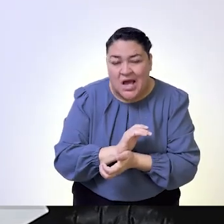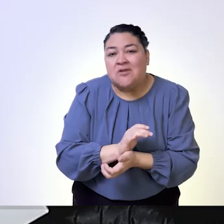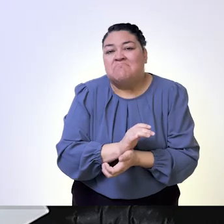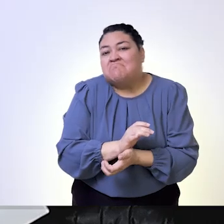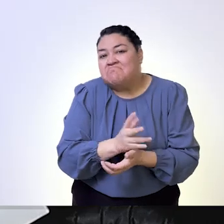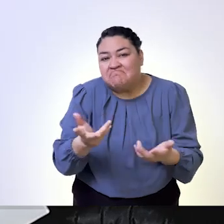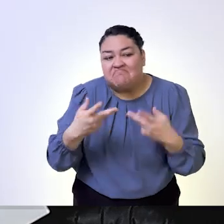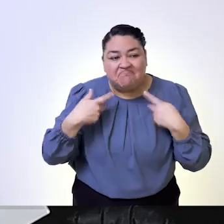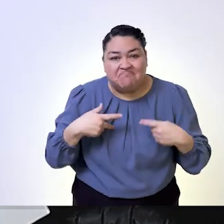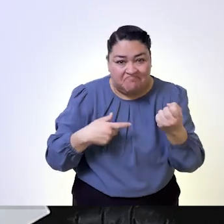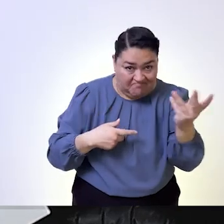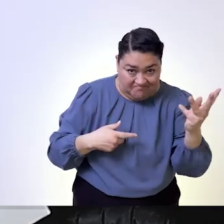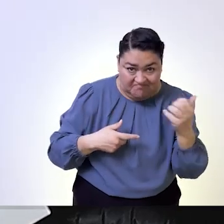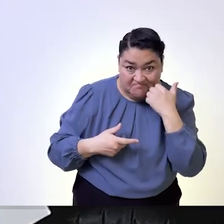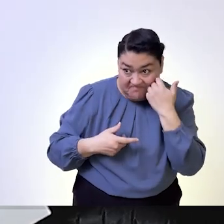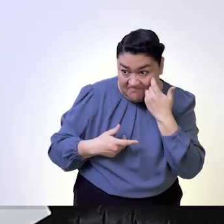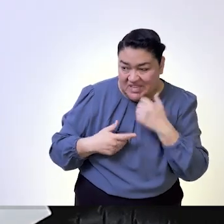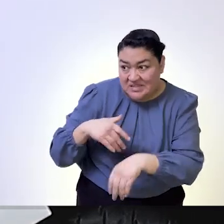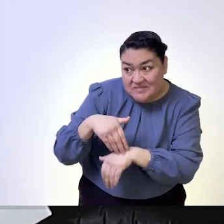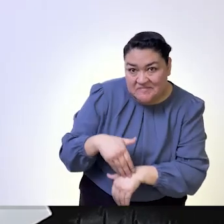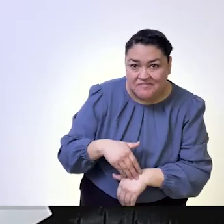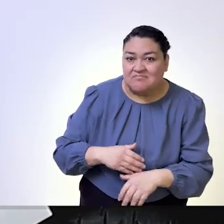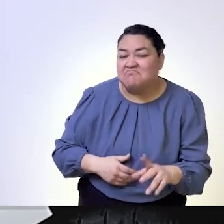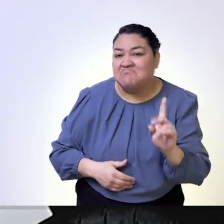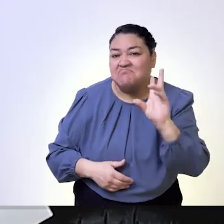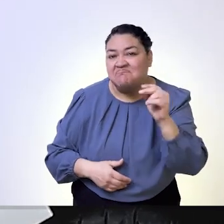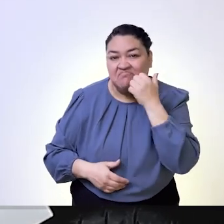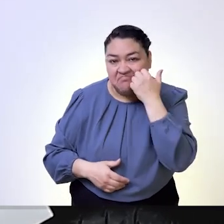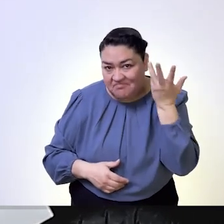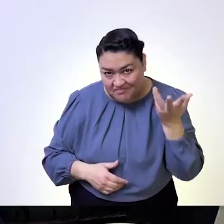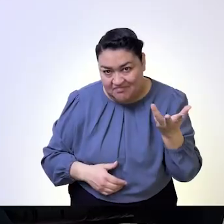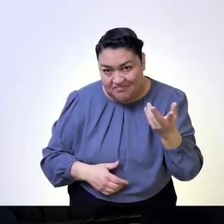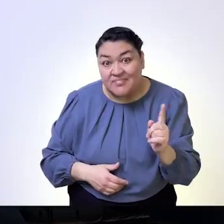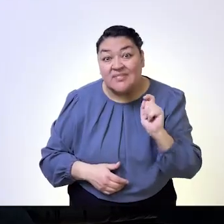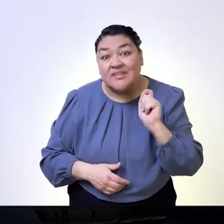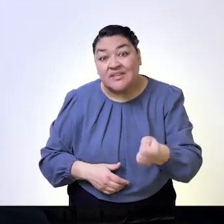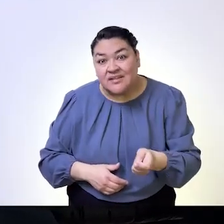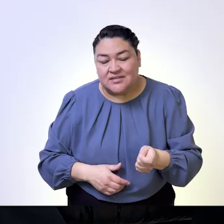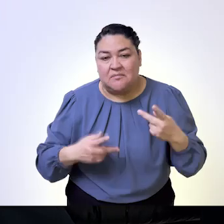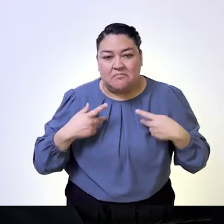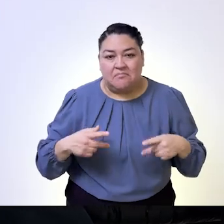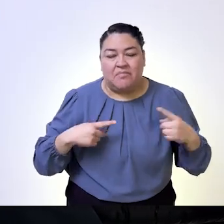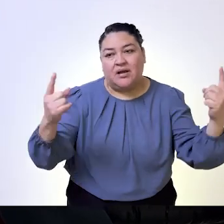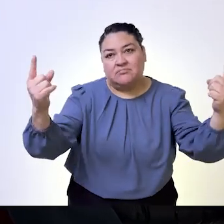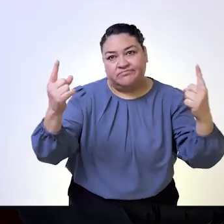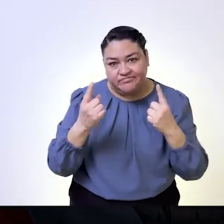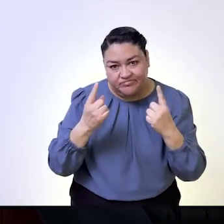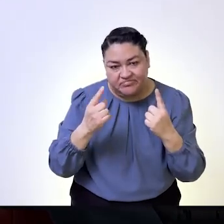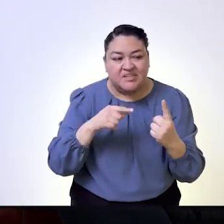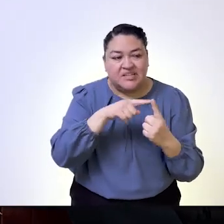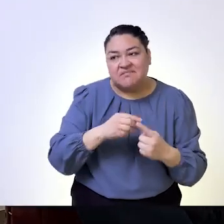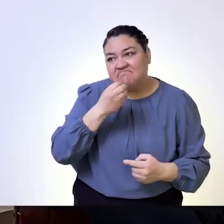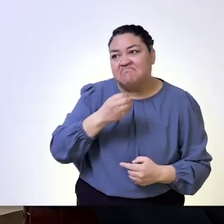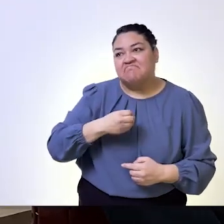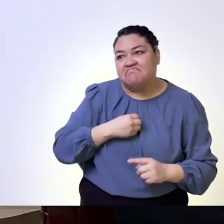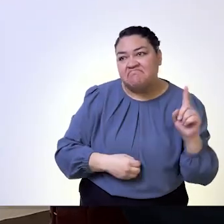que pues, no todas las personas particulares lográbamos vincularlas a un proceso. Es decir, únicamente venían de